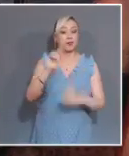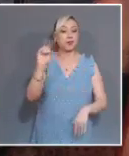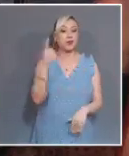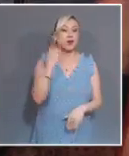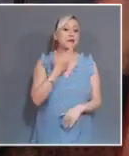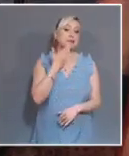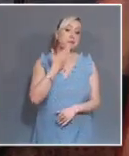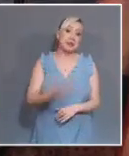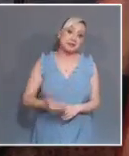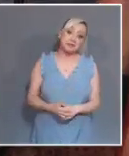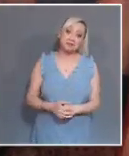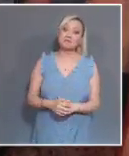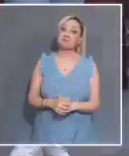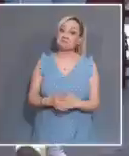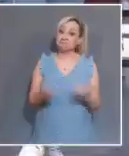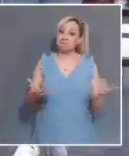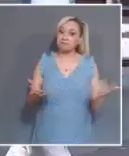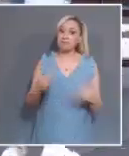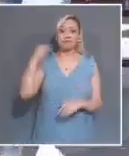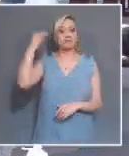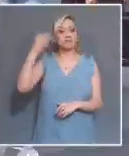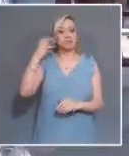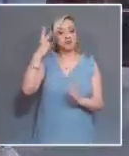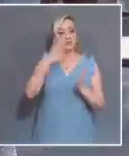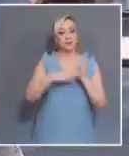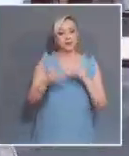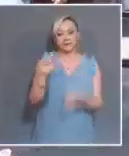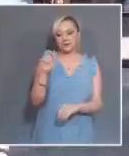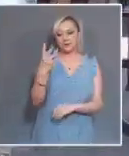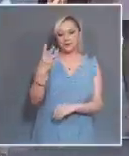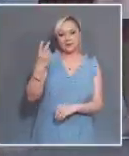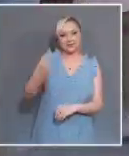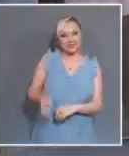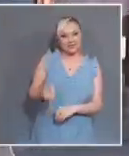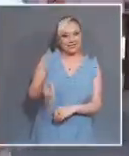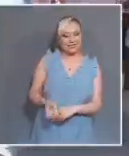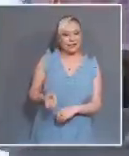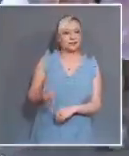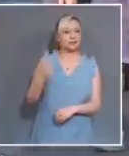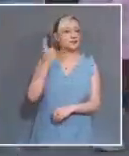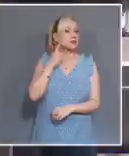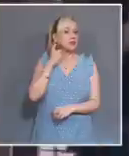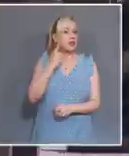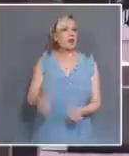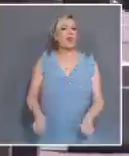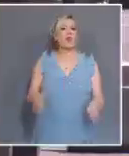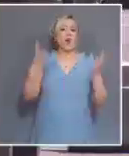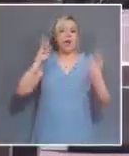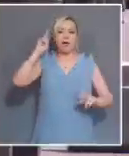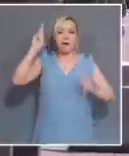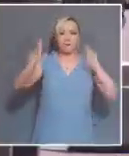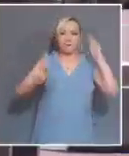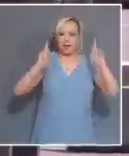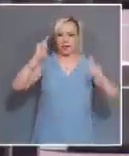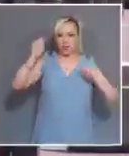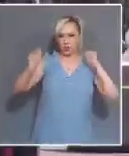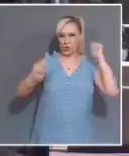Durante marzo de 2023, el número de visitantes internacionales que llegó a México creció